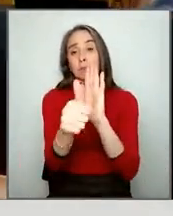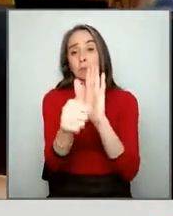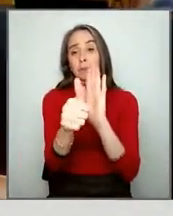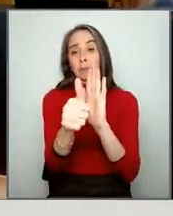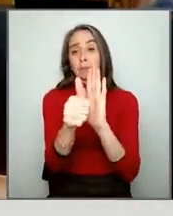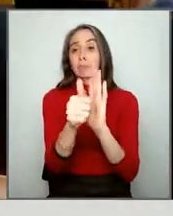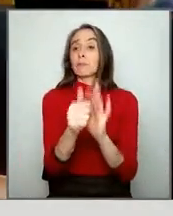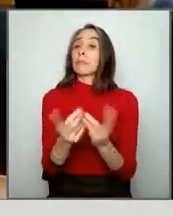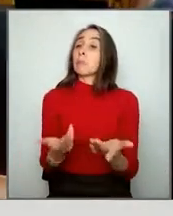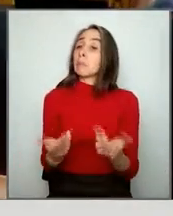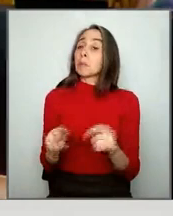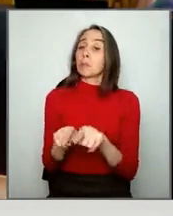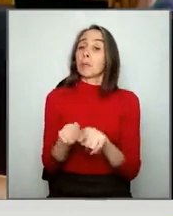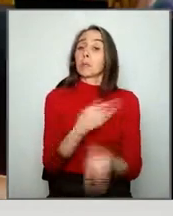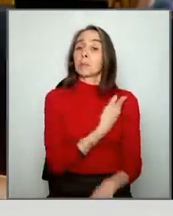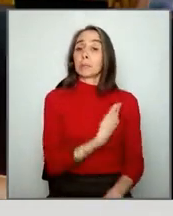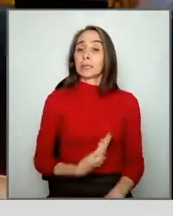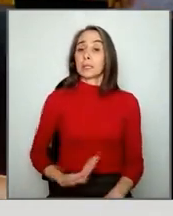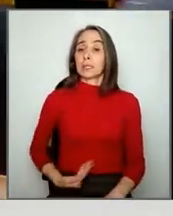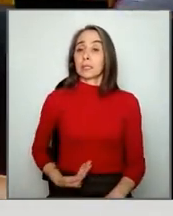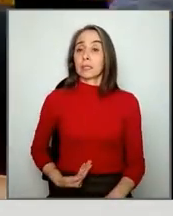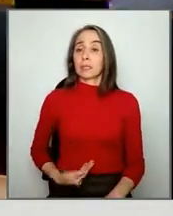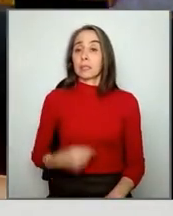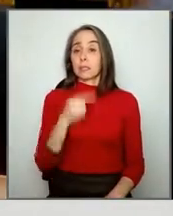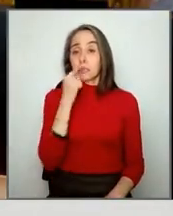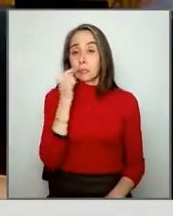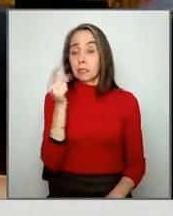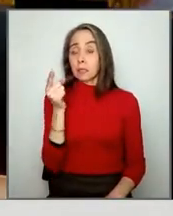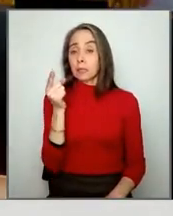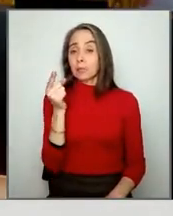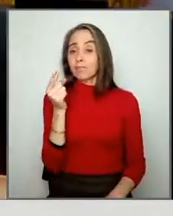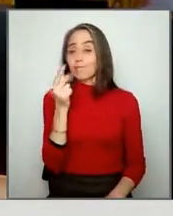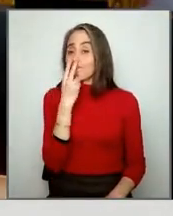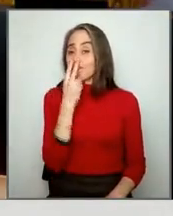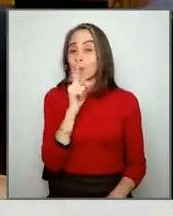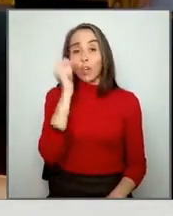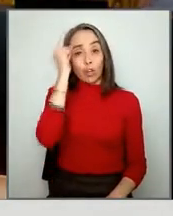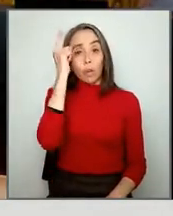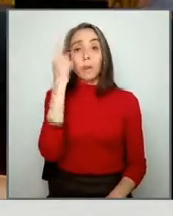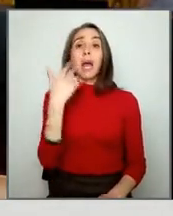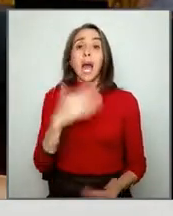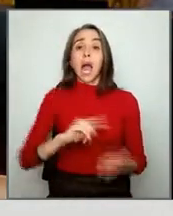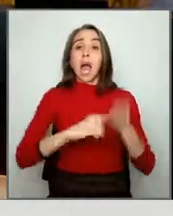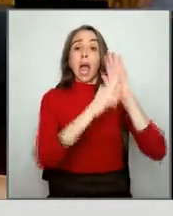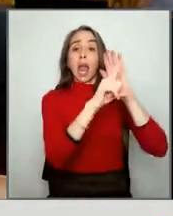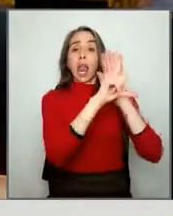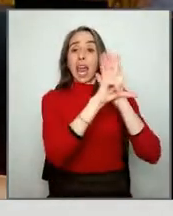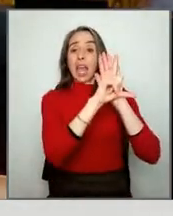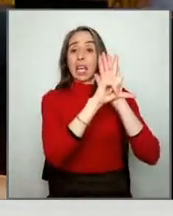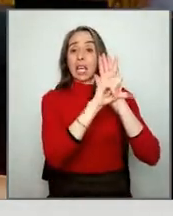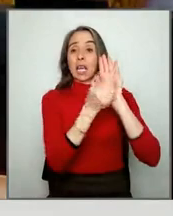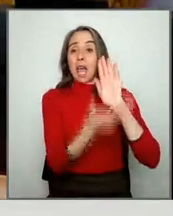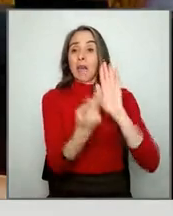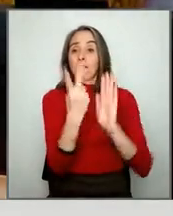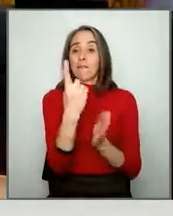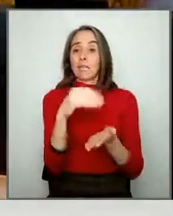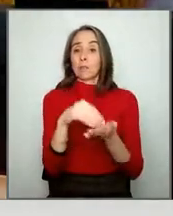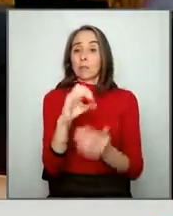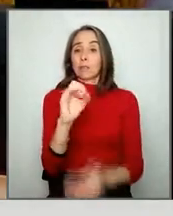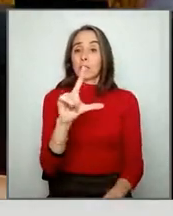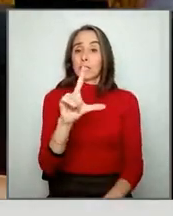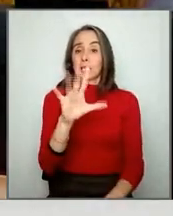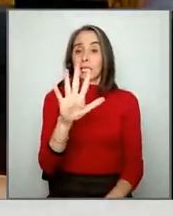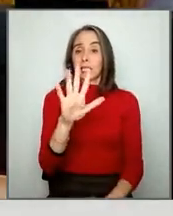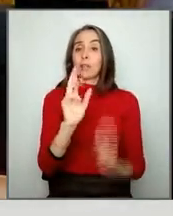presidente no Se comprende que teniendo una ley vigente como es la ley 21.075 que regula